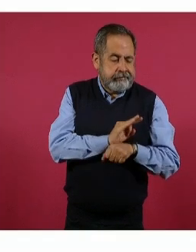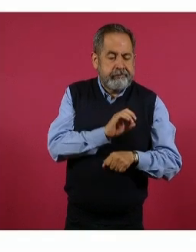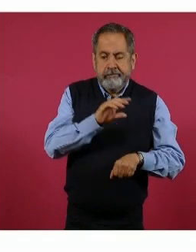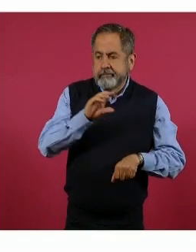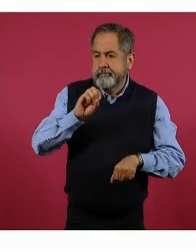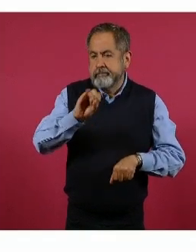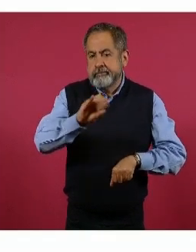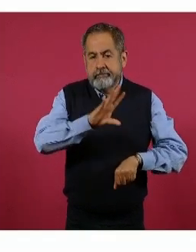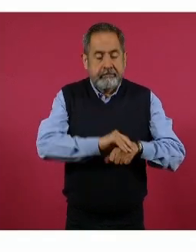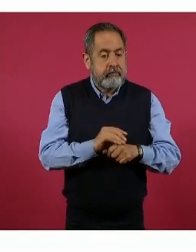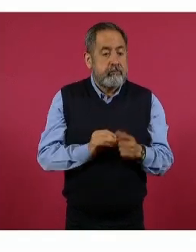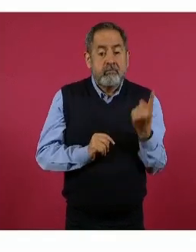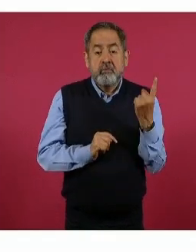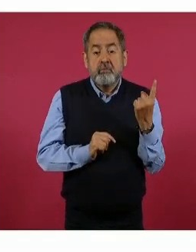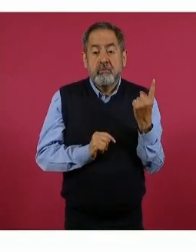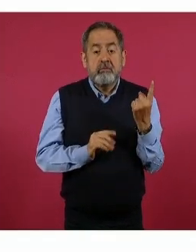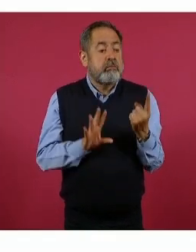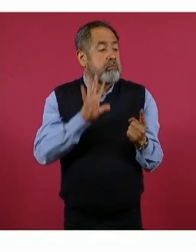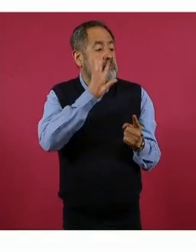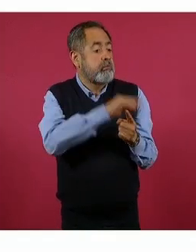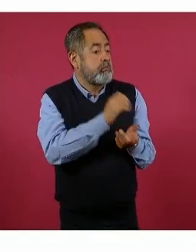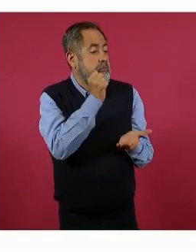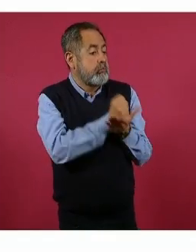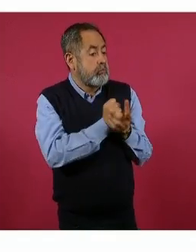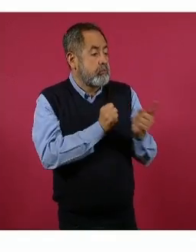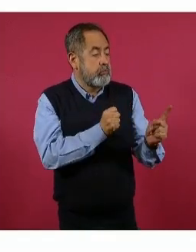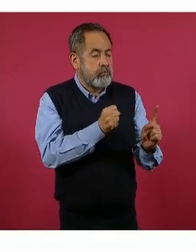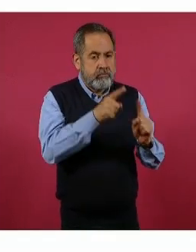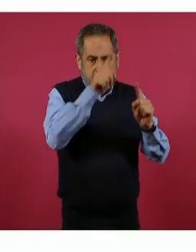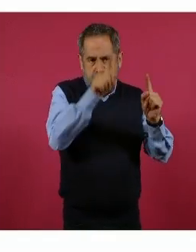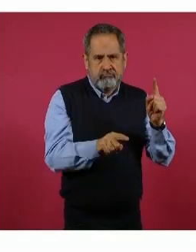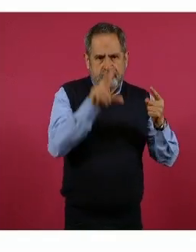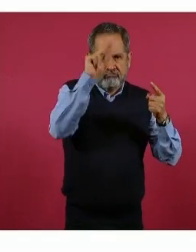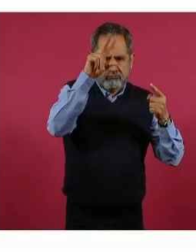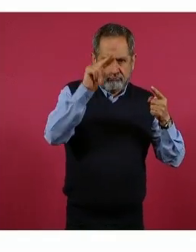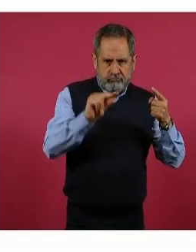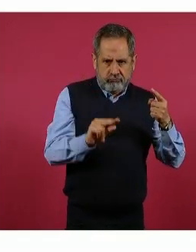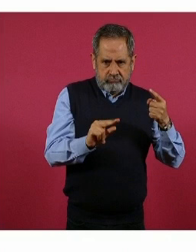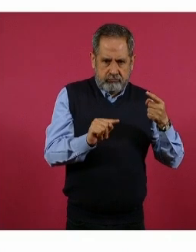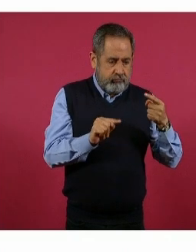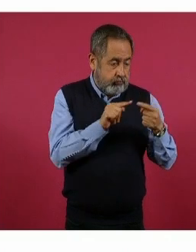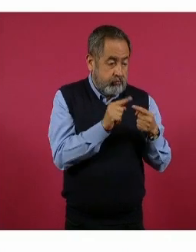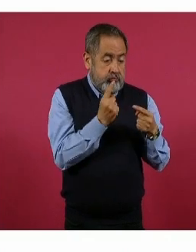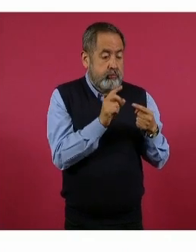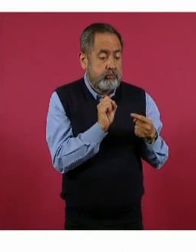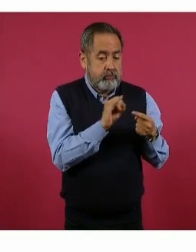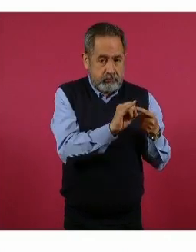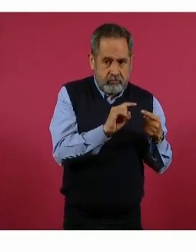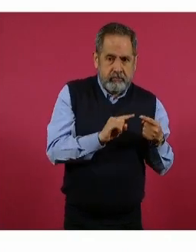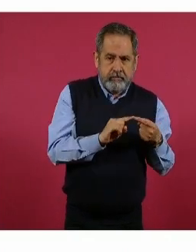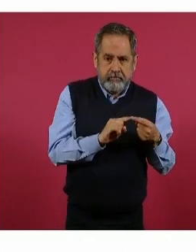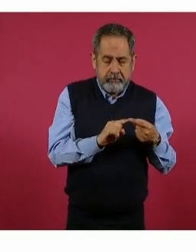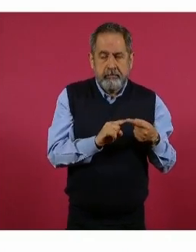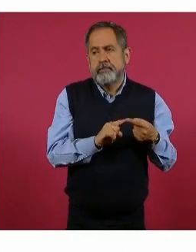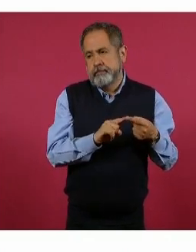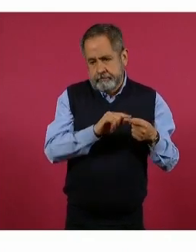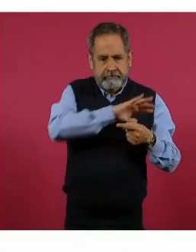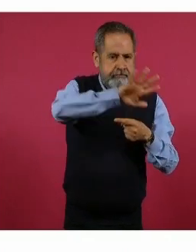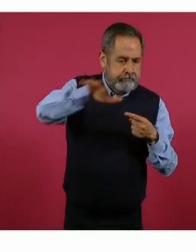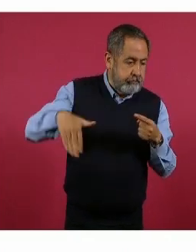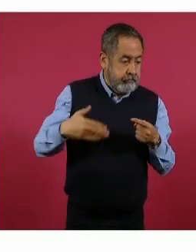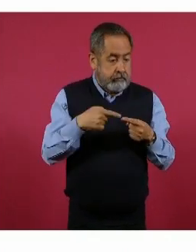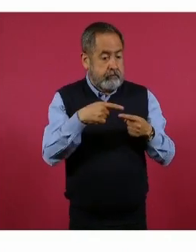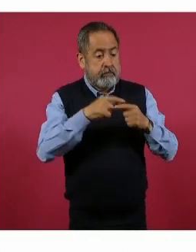ser el único laboratorio autorizado para la investigación de genéricos, esos podían elevar los precios de estos medicamentos muy por encima